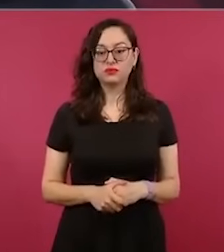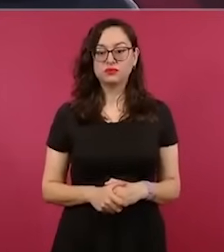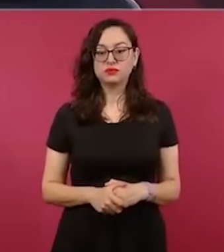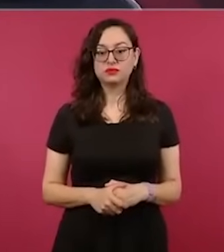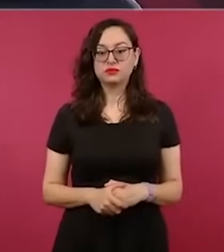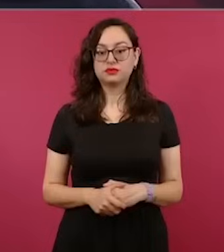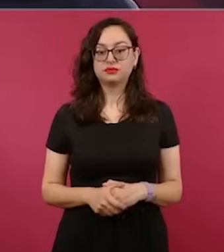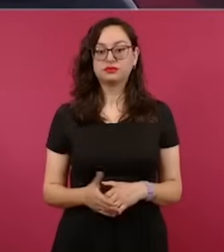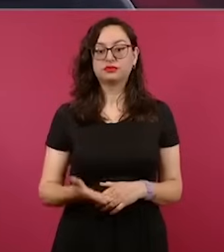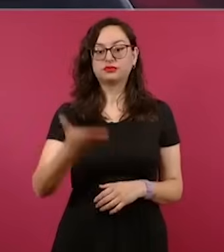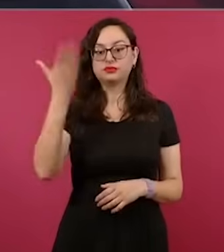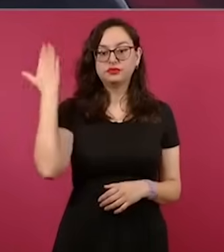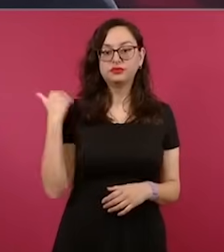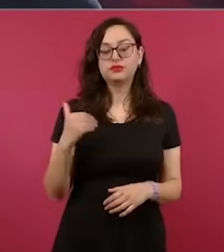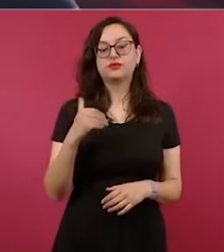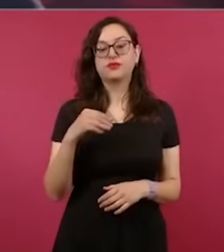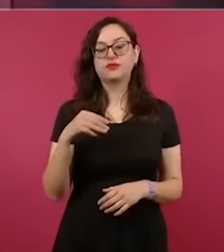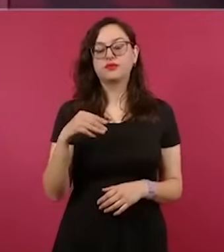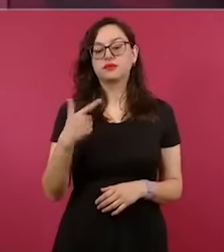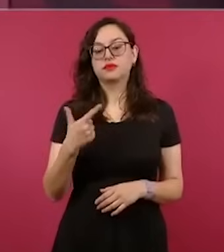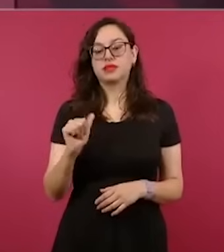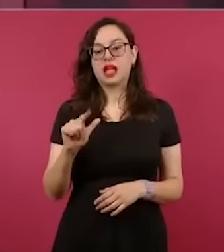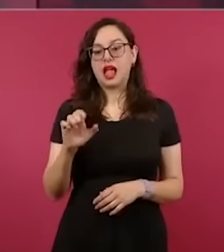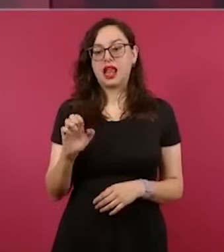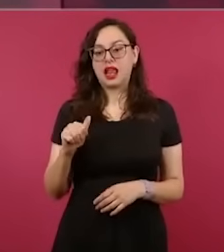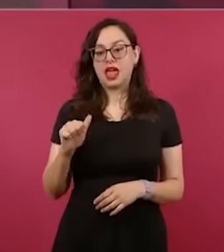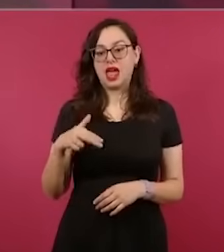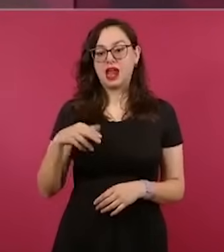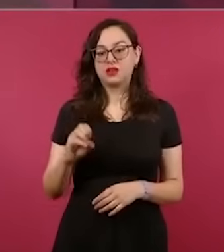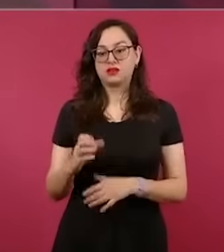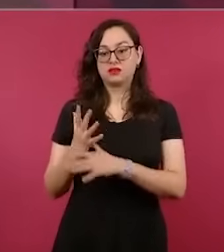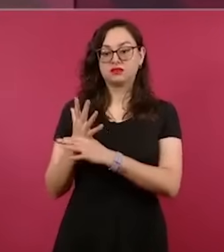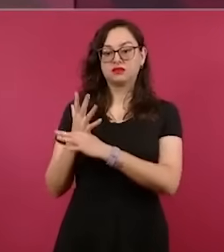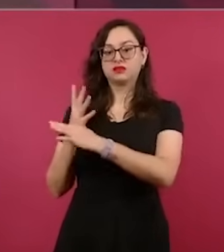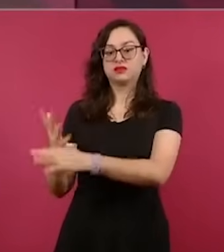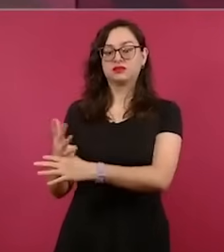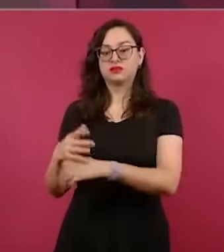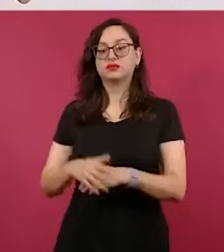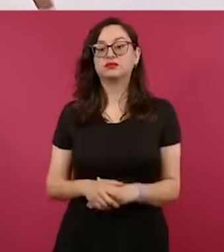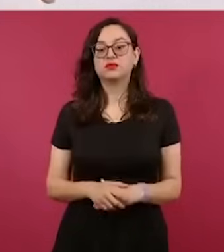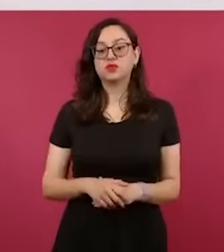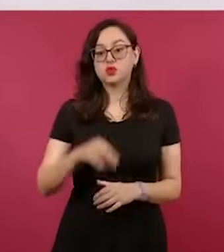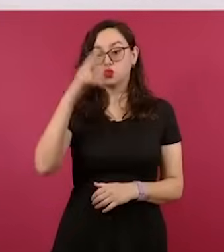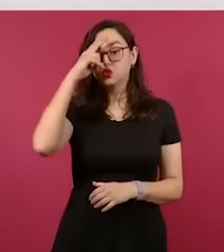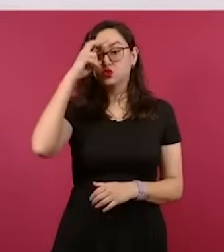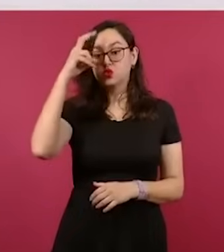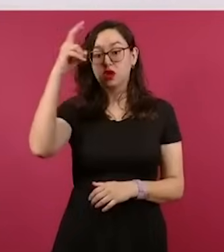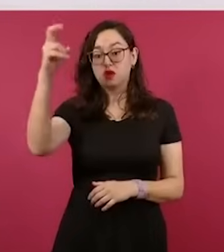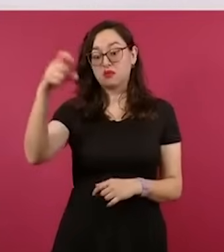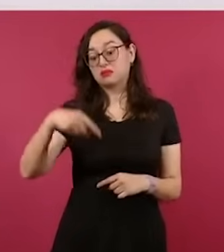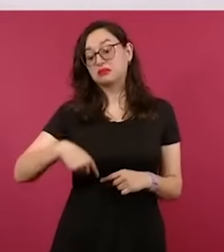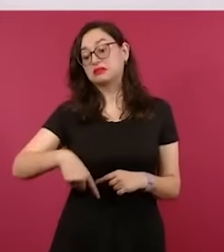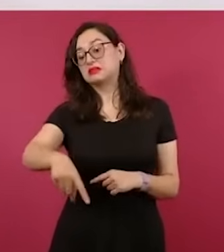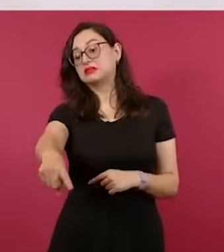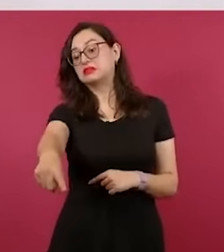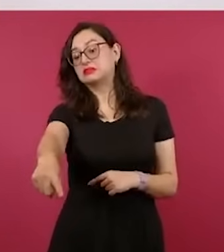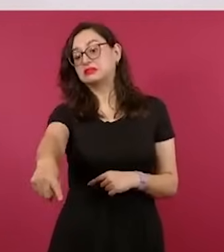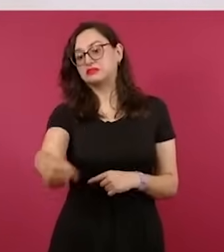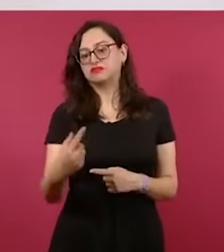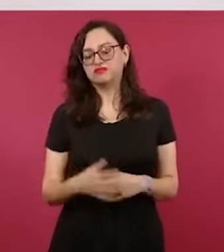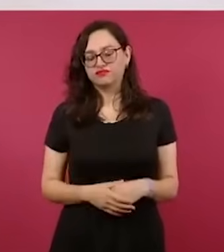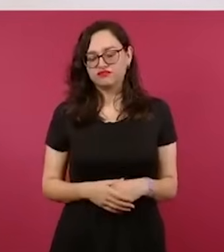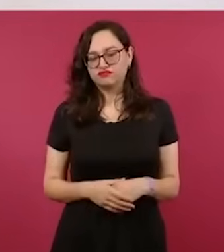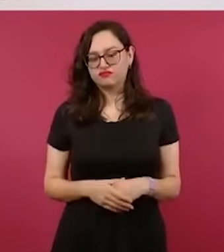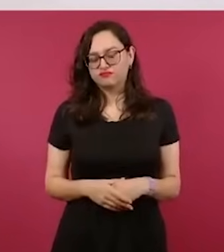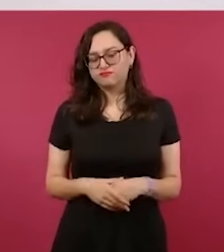el maestro Galeano, la utopía es lo que está a 10 metros de uno y camina